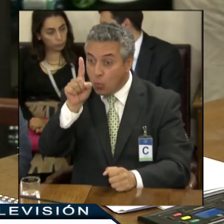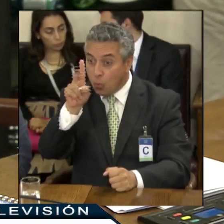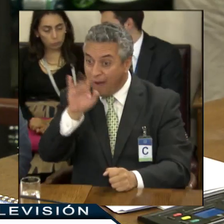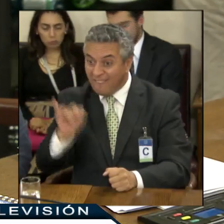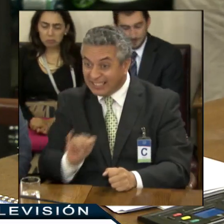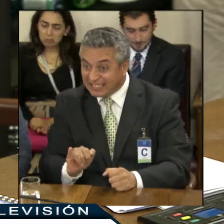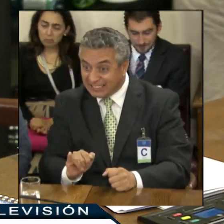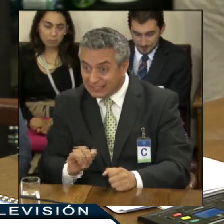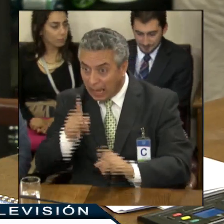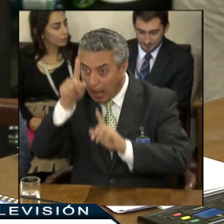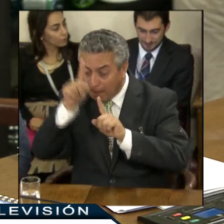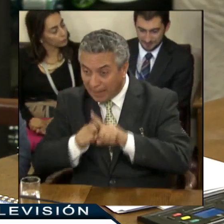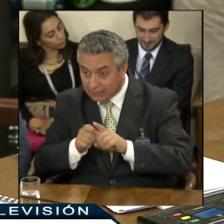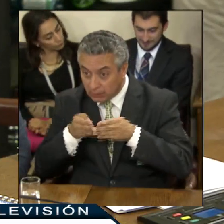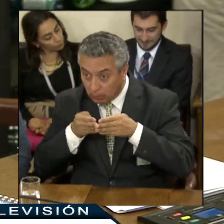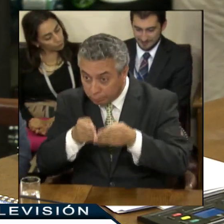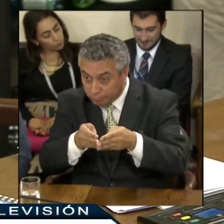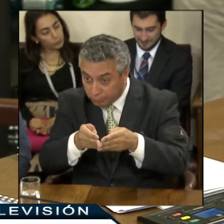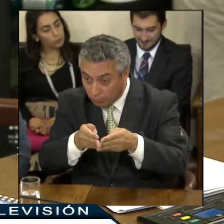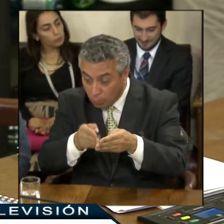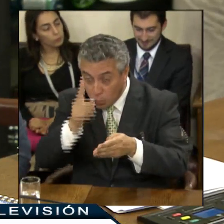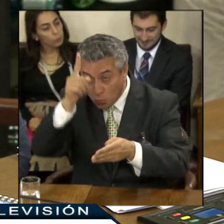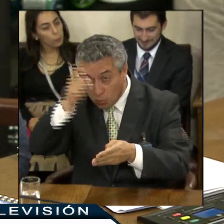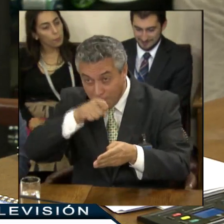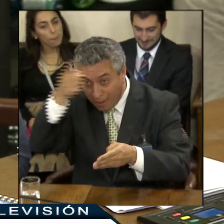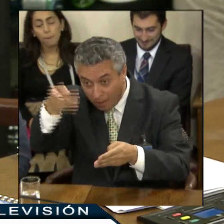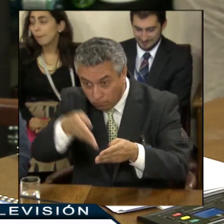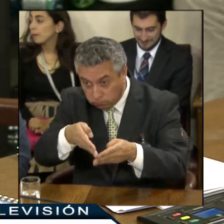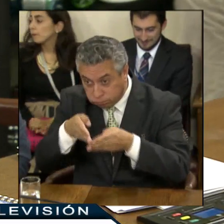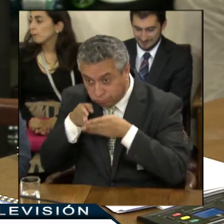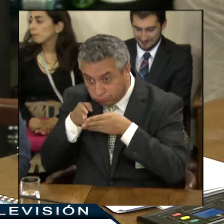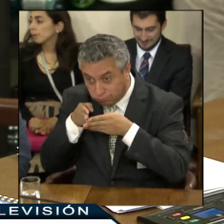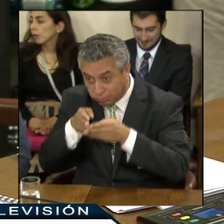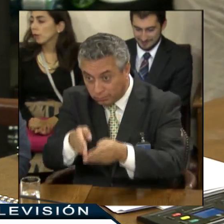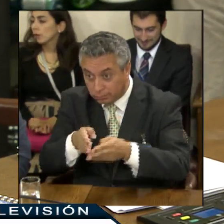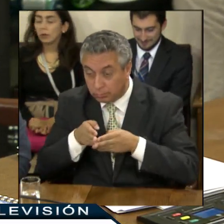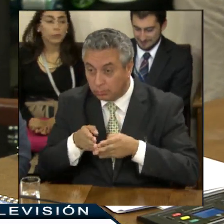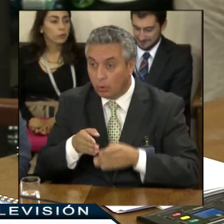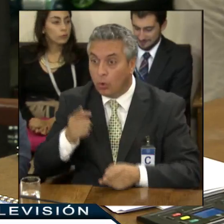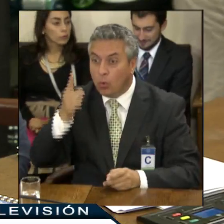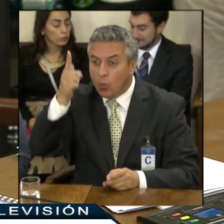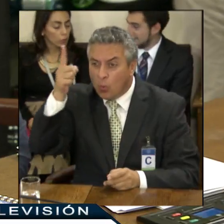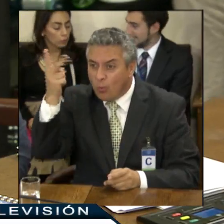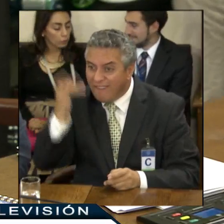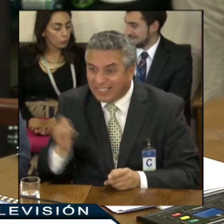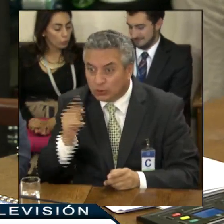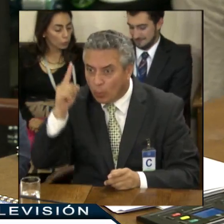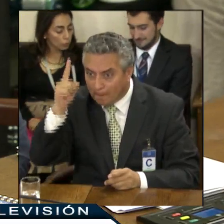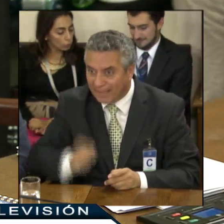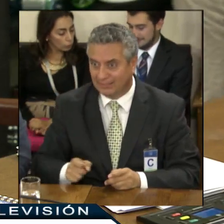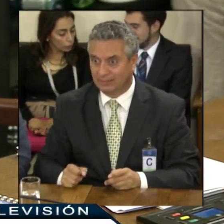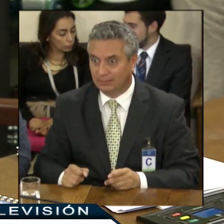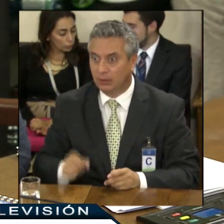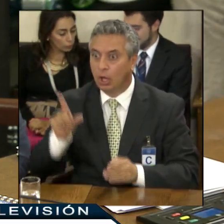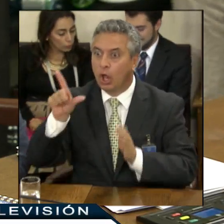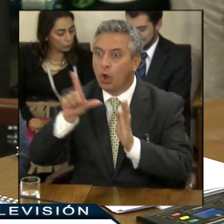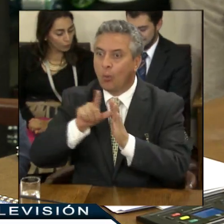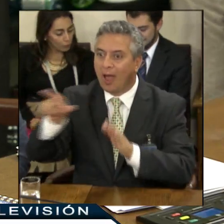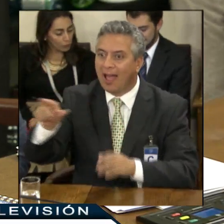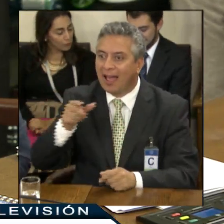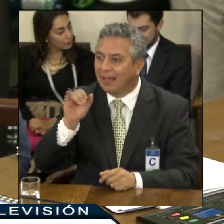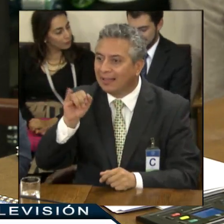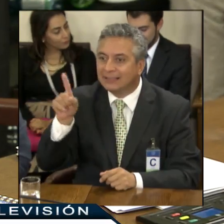las lanchas pasajeras y sepan ustedes que tenemos el barco que pasaba una vez al mes en un lugar que se llama Islas